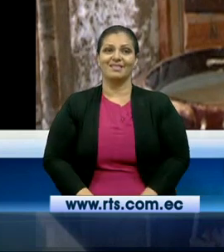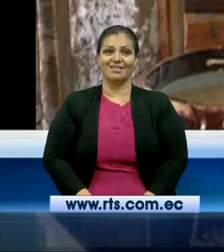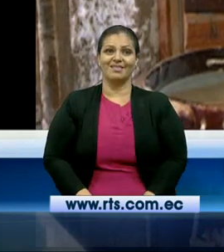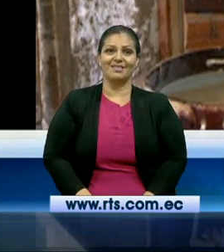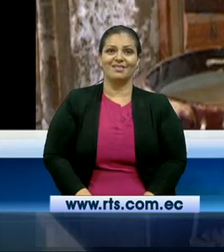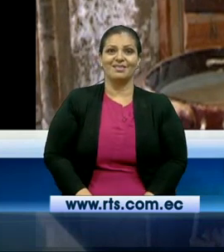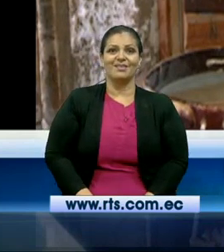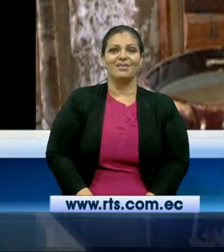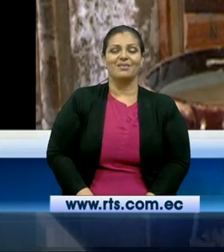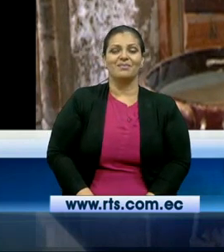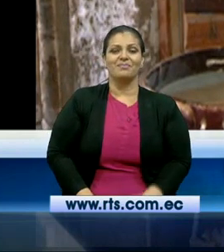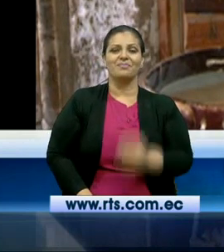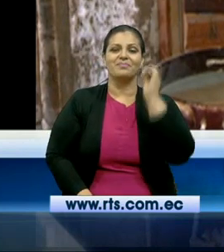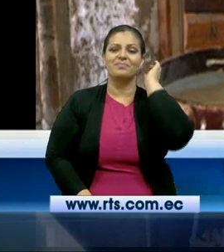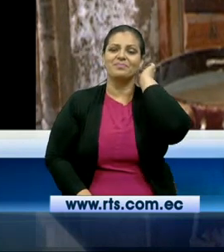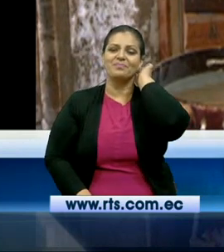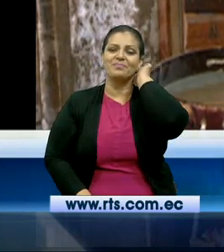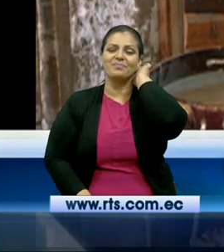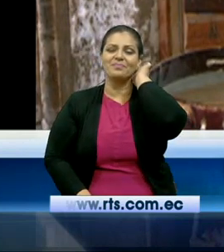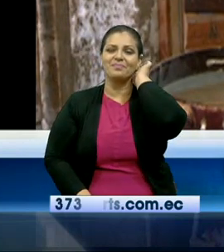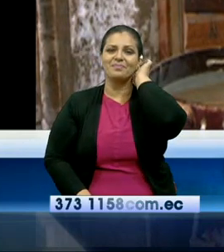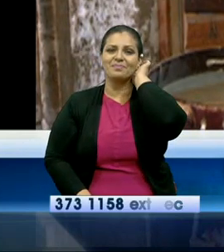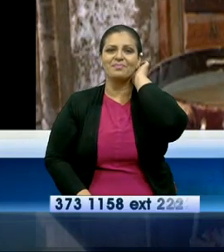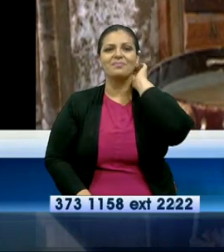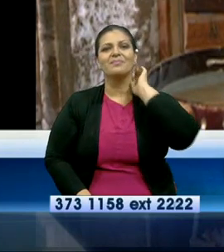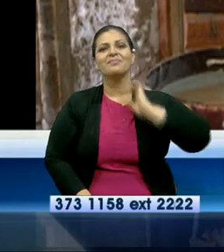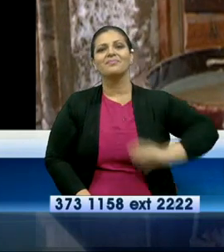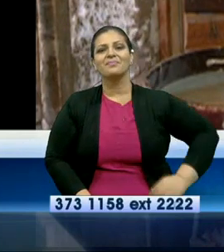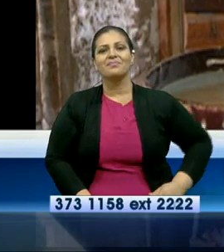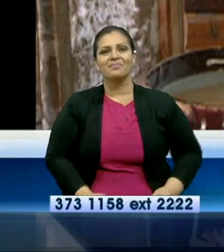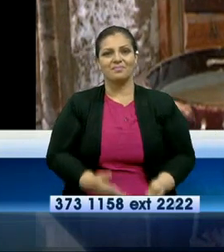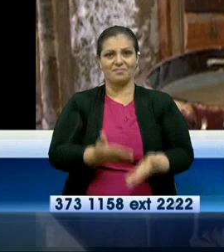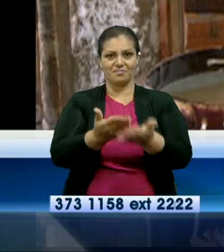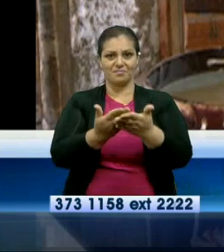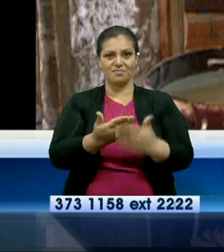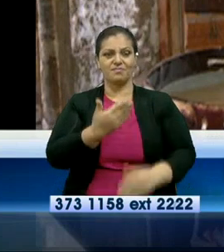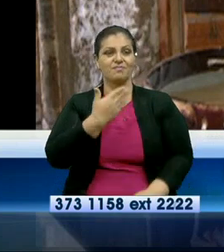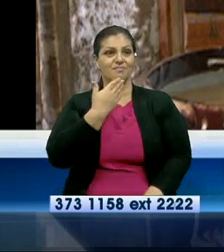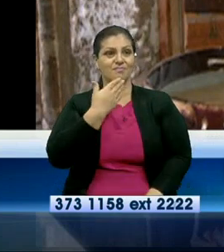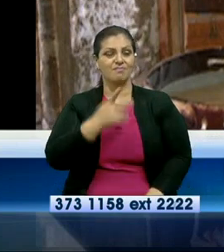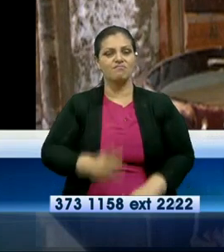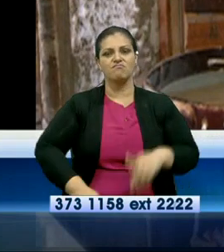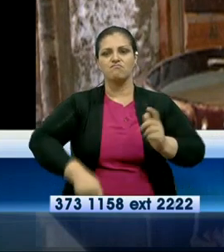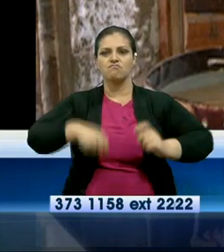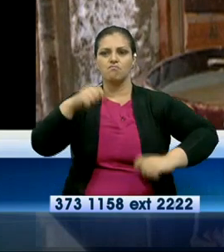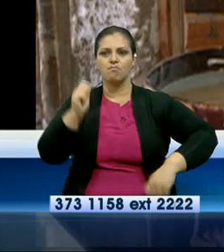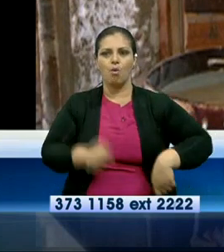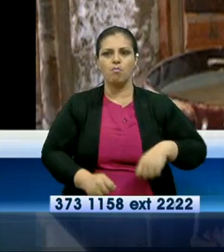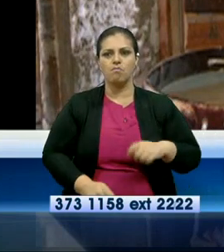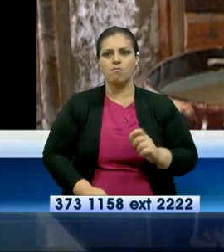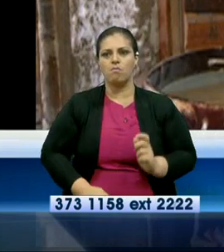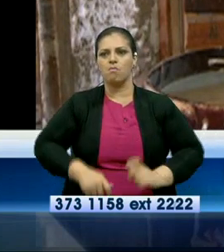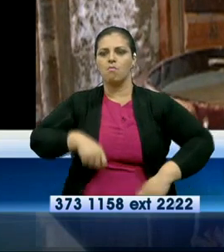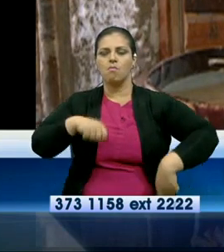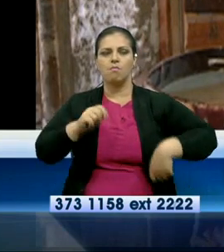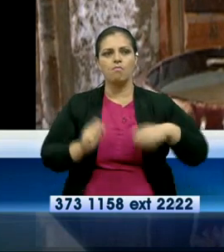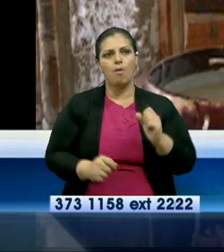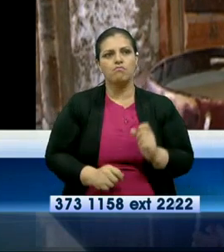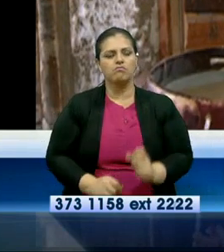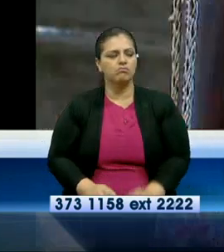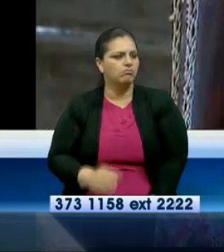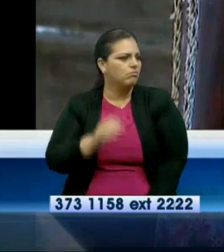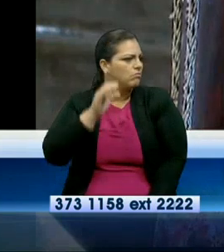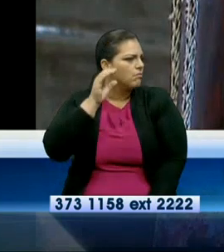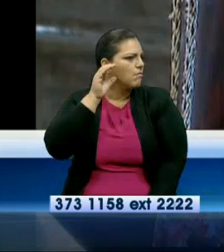un vecino mío, él tocaba, hacía bailar a los danzas. Y me gustó aprender